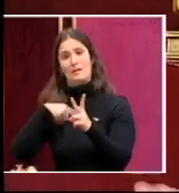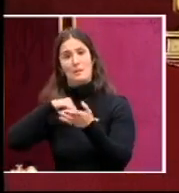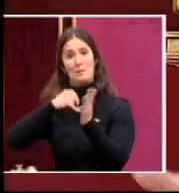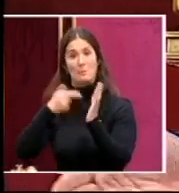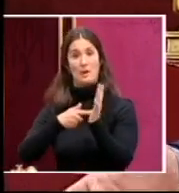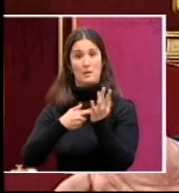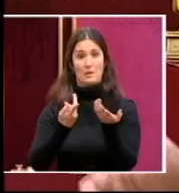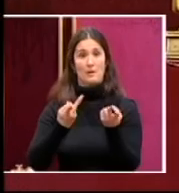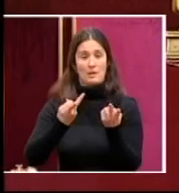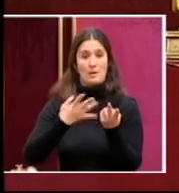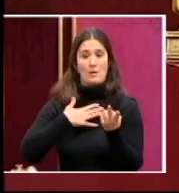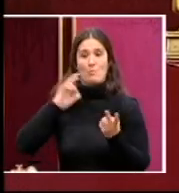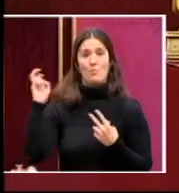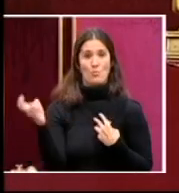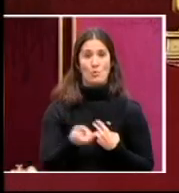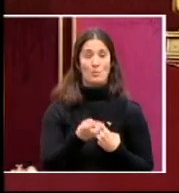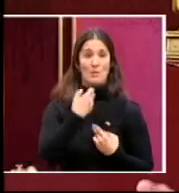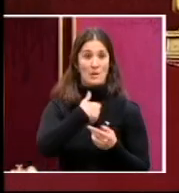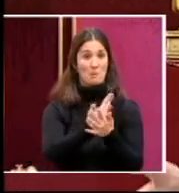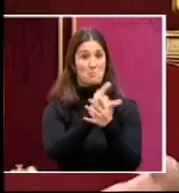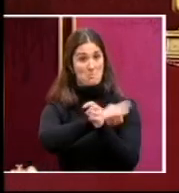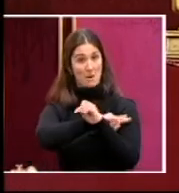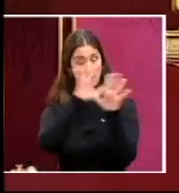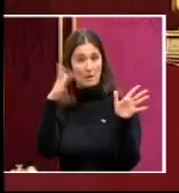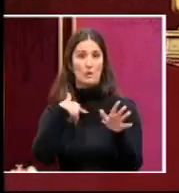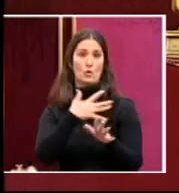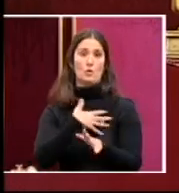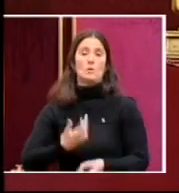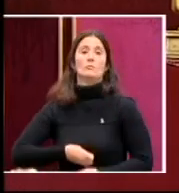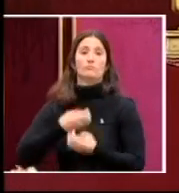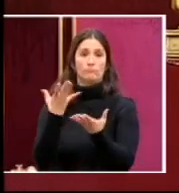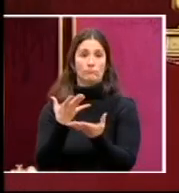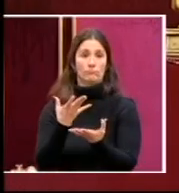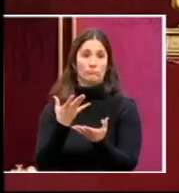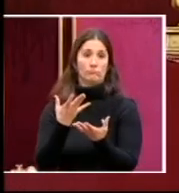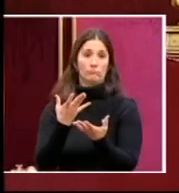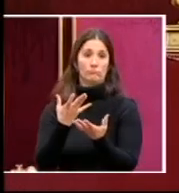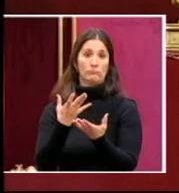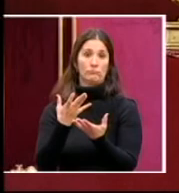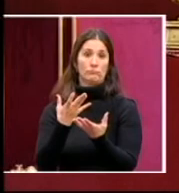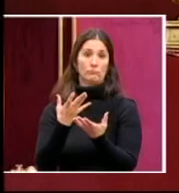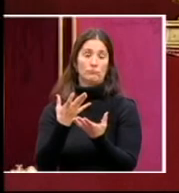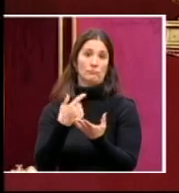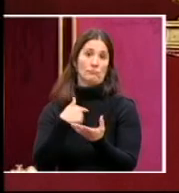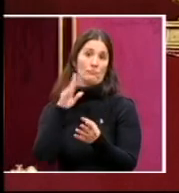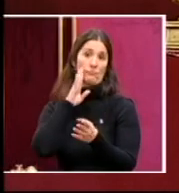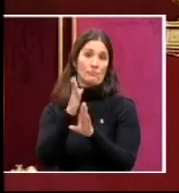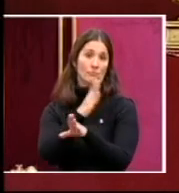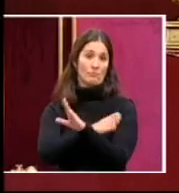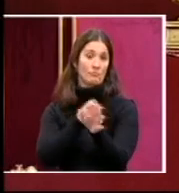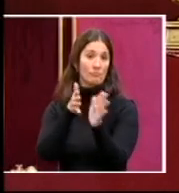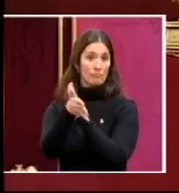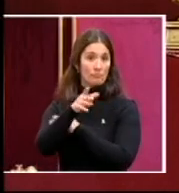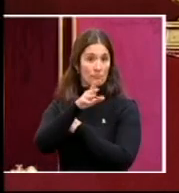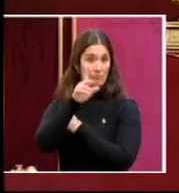como una obviedad, pero como ya se me ha hecho esa aclaración, quiero expresar pues lo que quise decir en mi primera